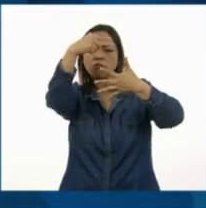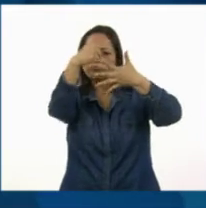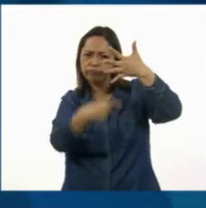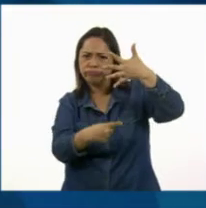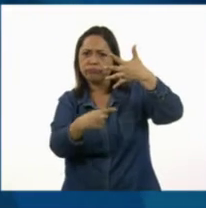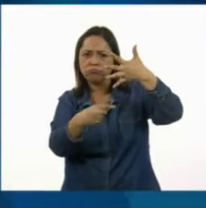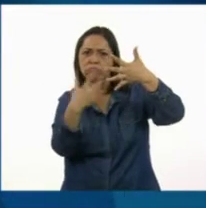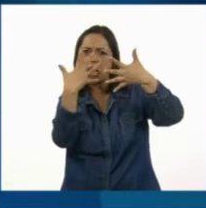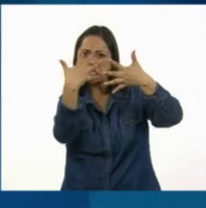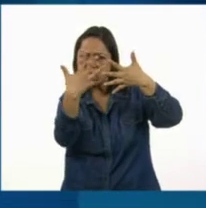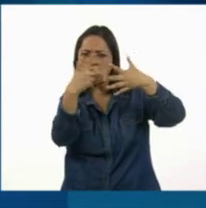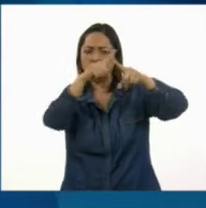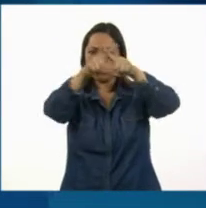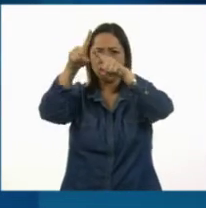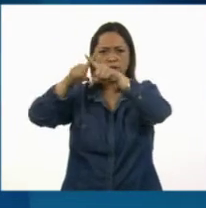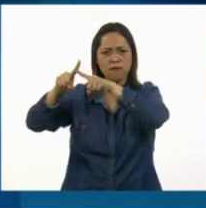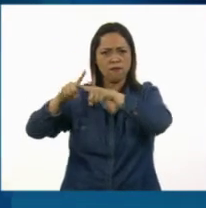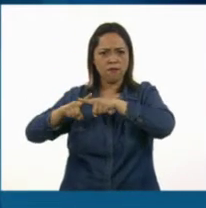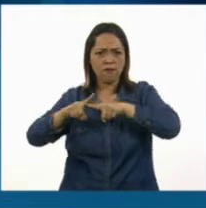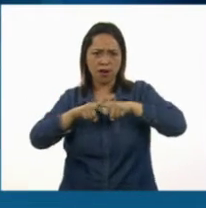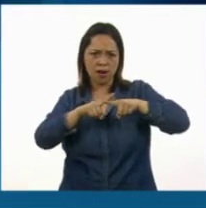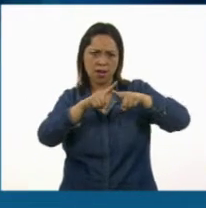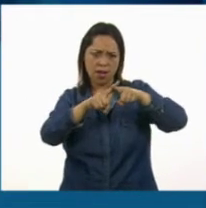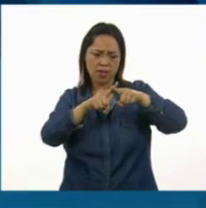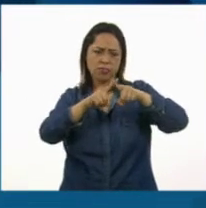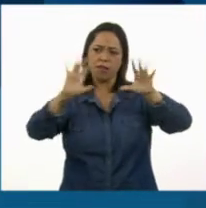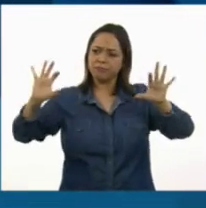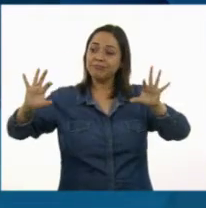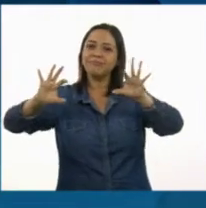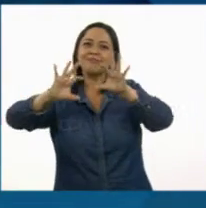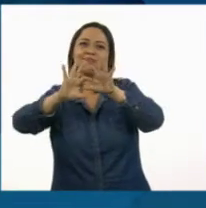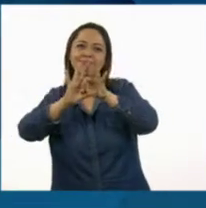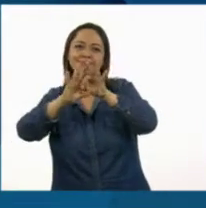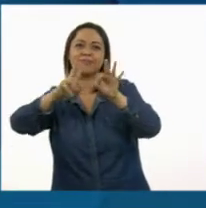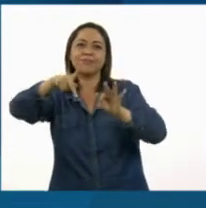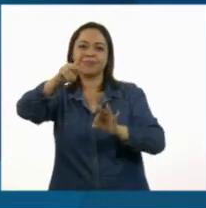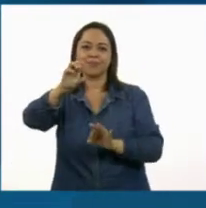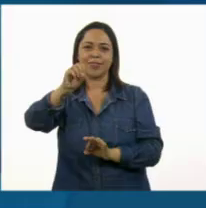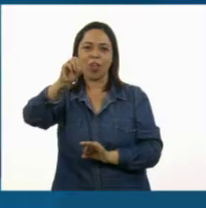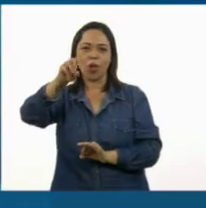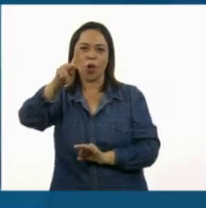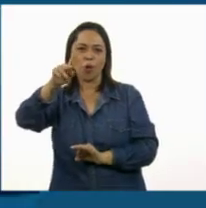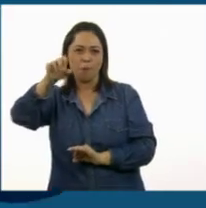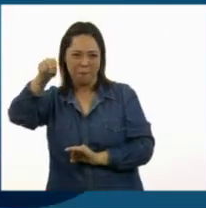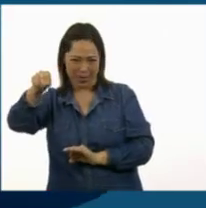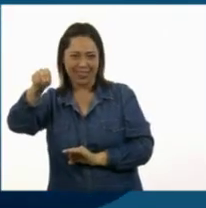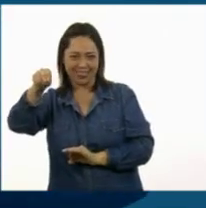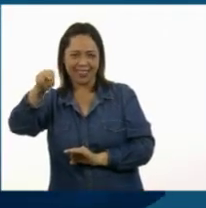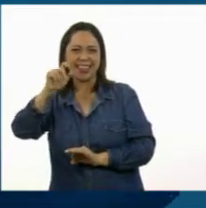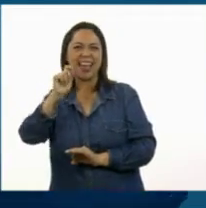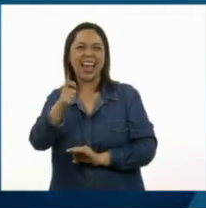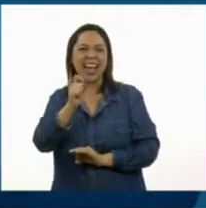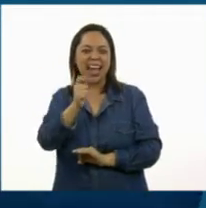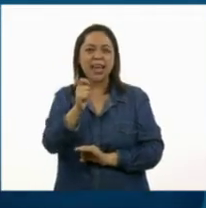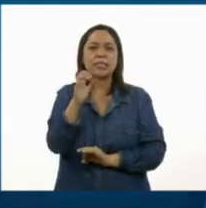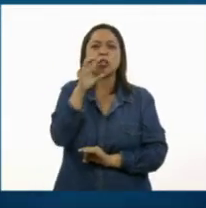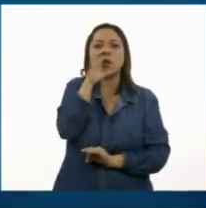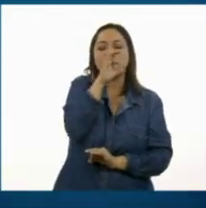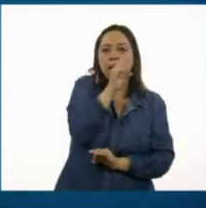climas de acuerdo con la clasificación de Köppen y son tropical,